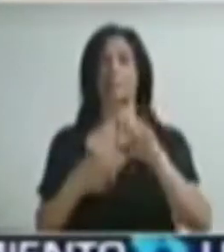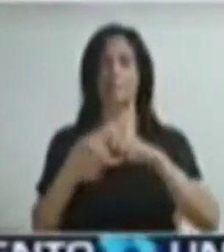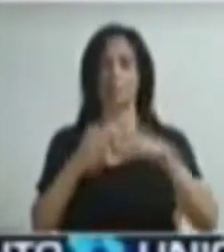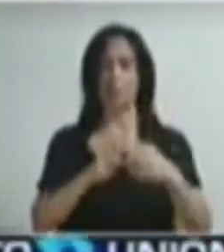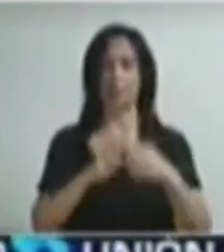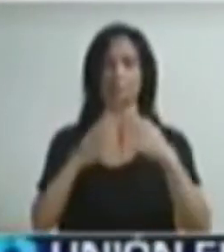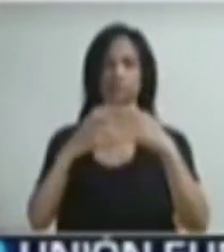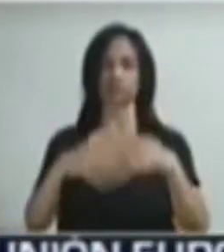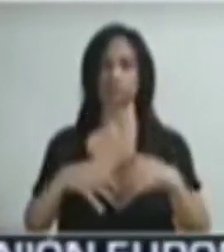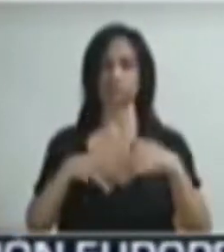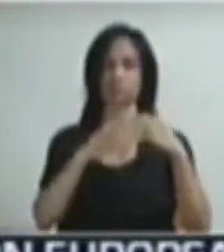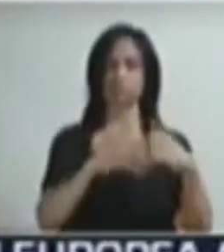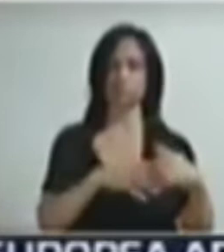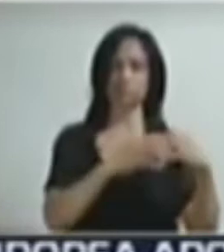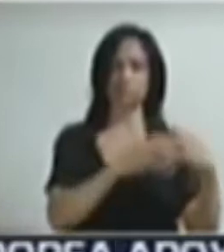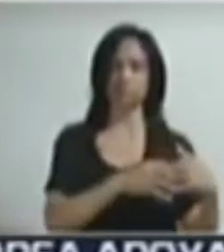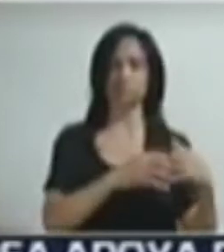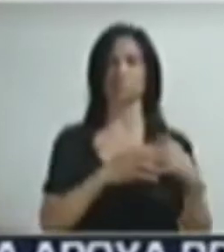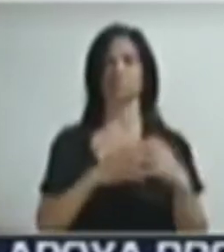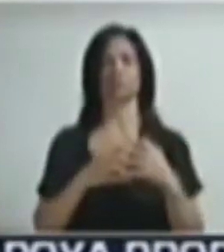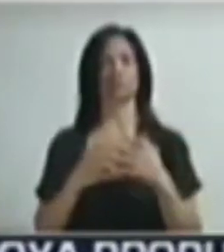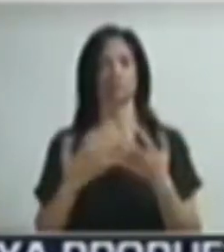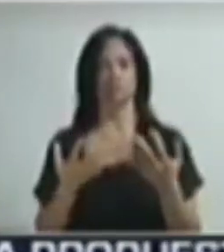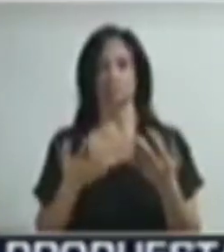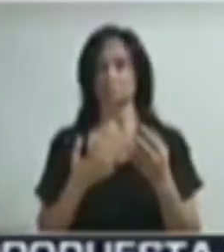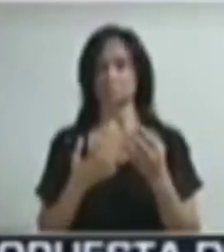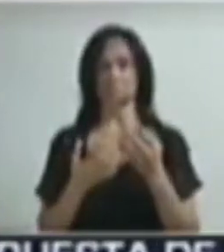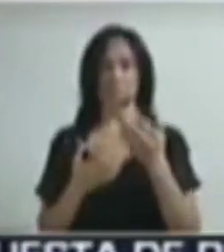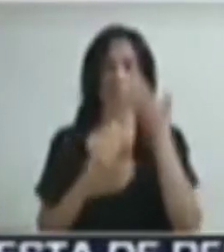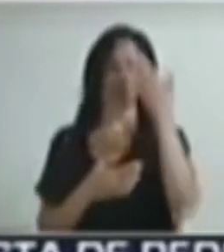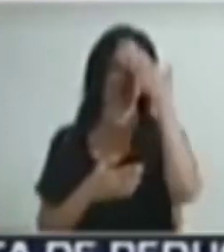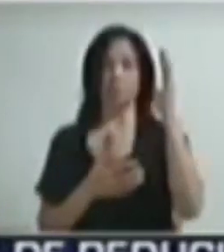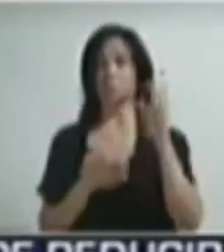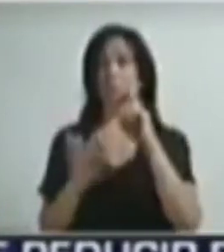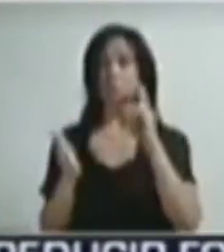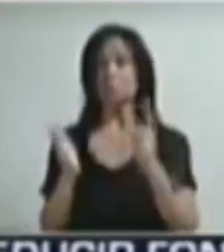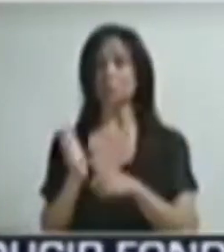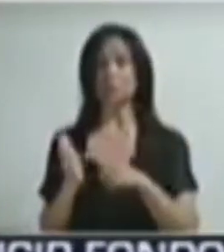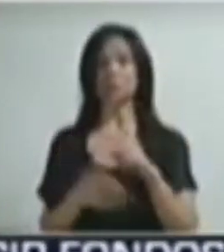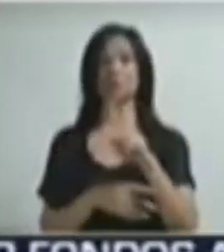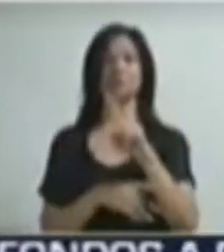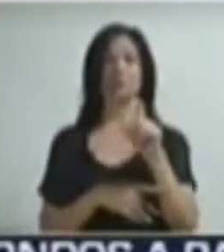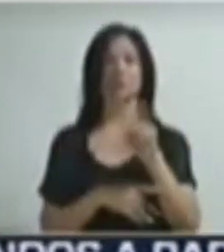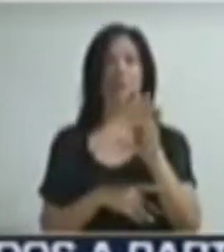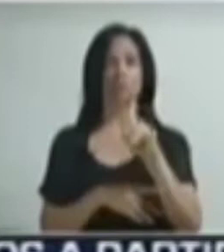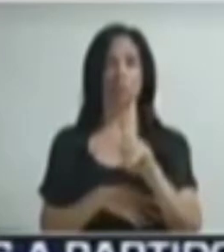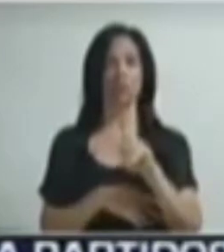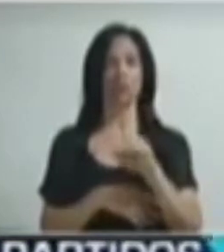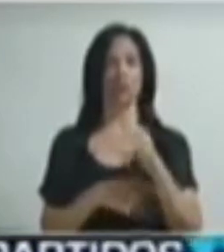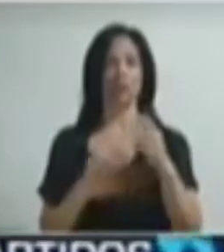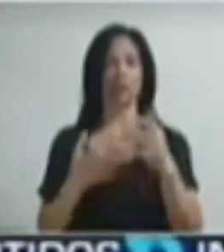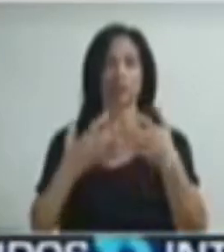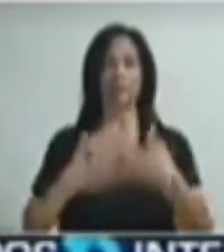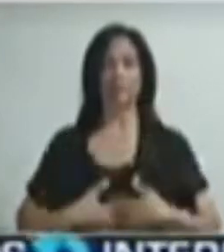aparentemente, físicamente, no lo podía identificar. Un motor de 250 caballos, la bomba le estaba demandando más